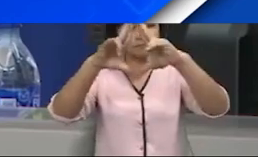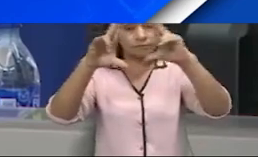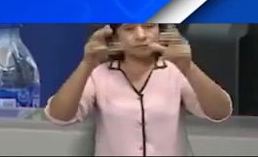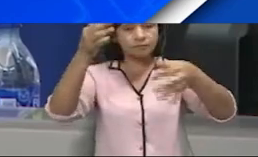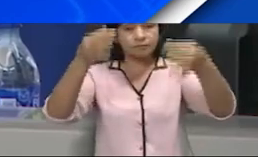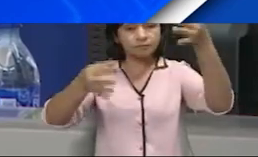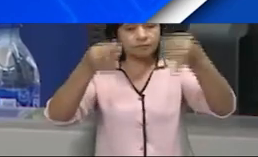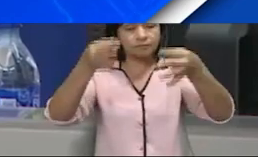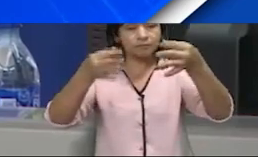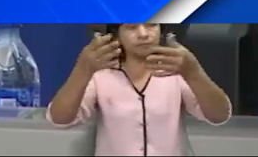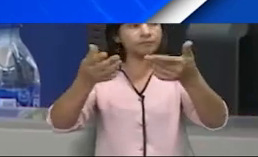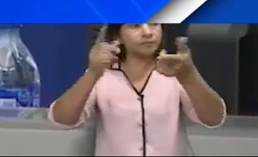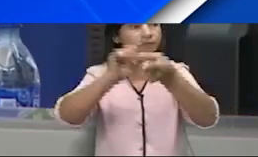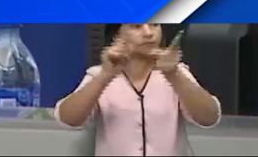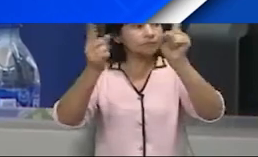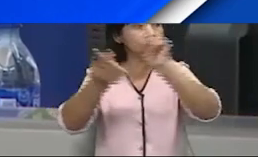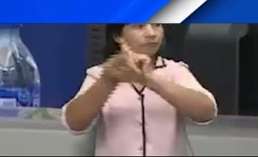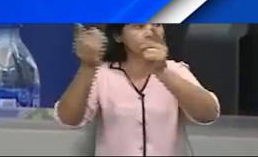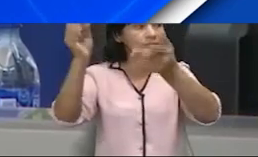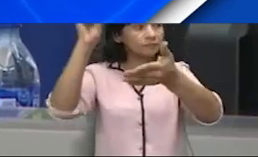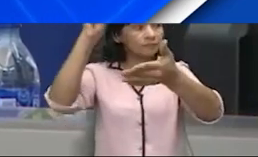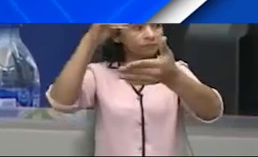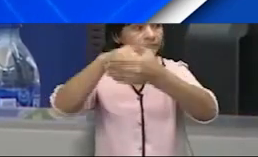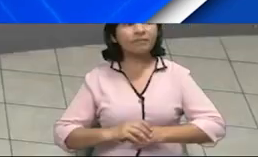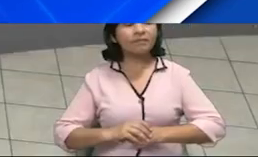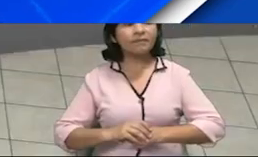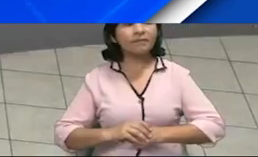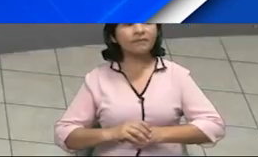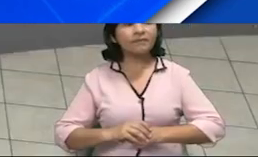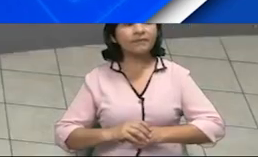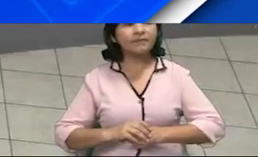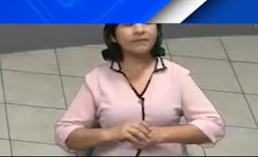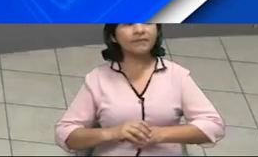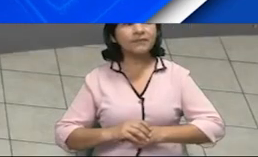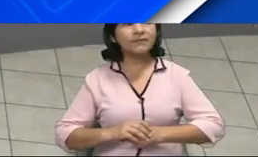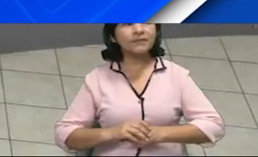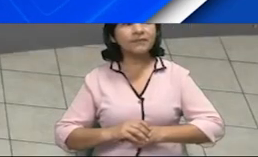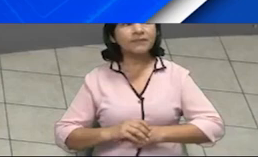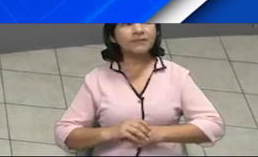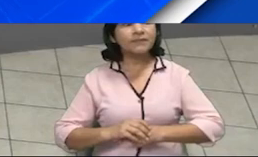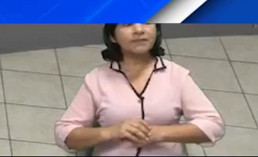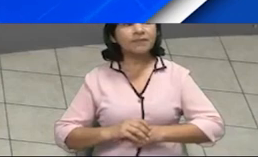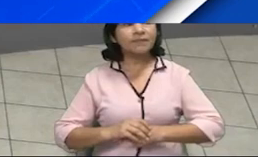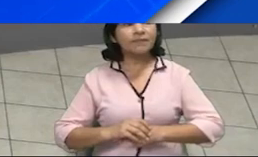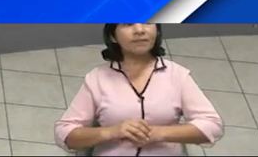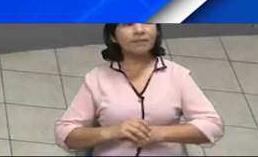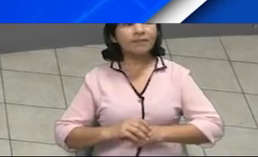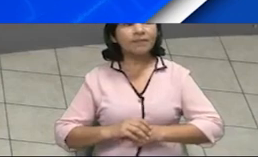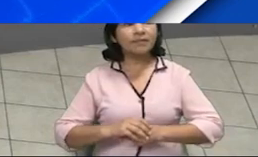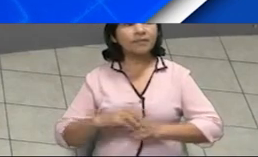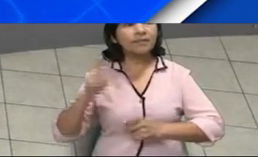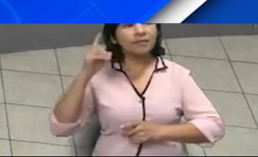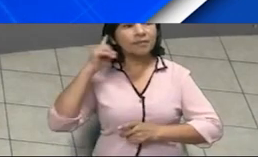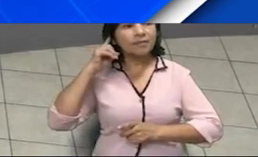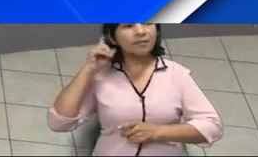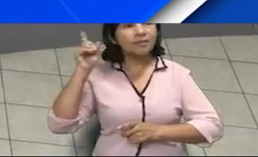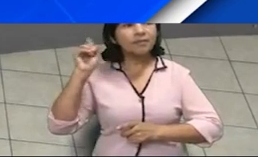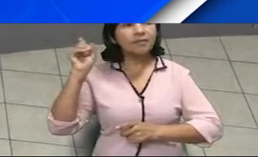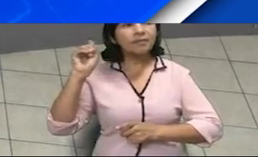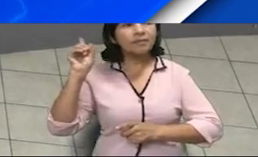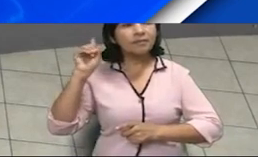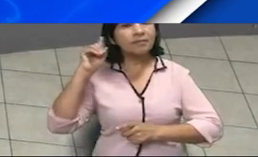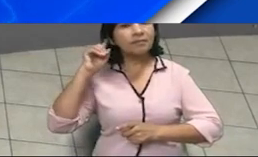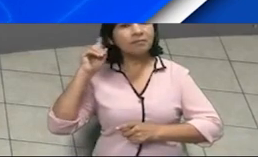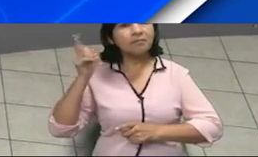Nicaragüense, con sus reformas incorporadas. La iniciativa de ley ordena y depura toda materia penal,